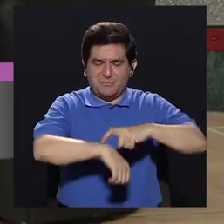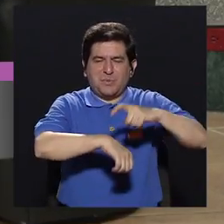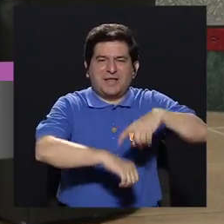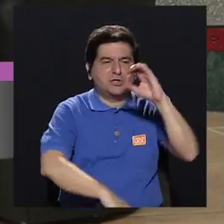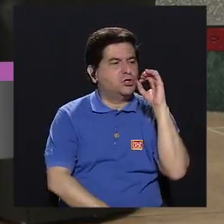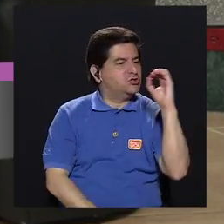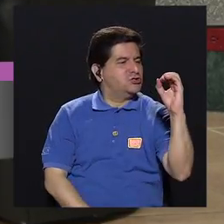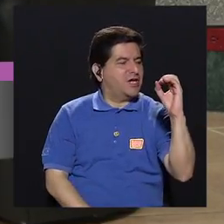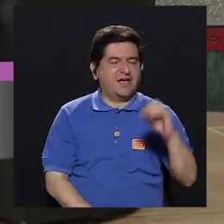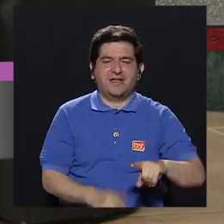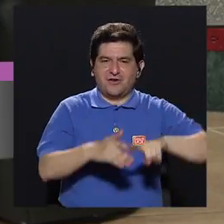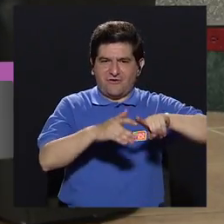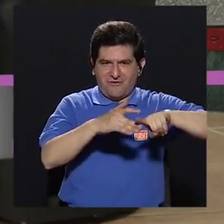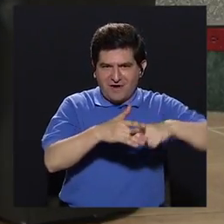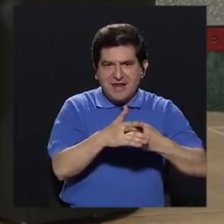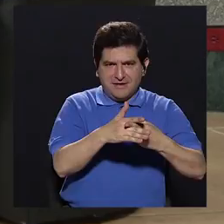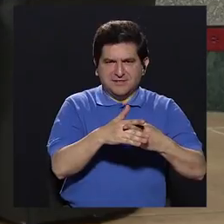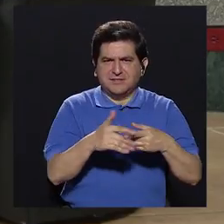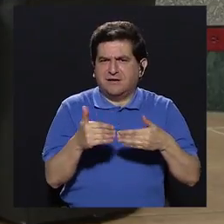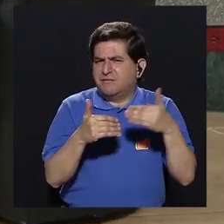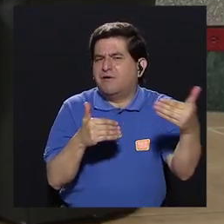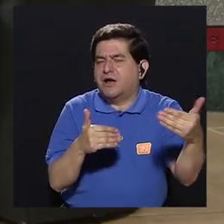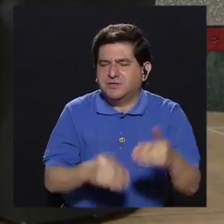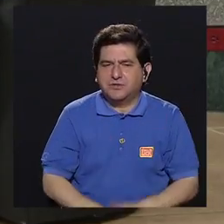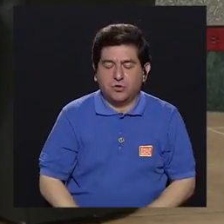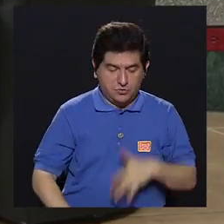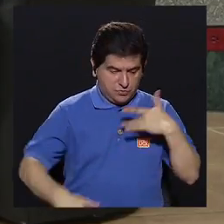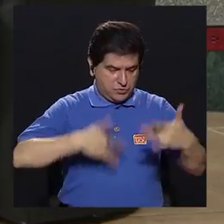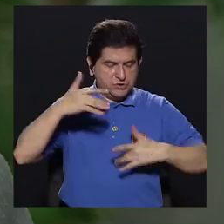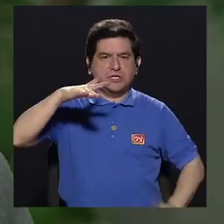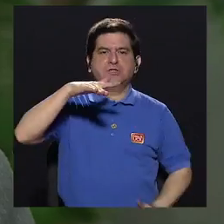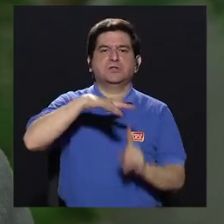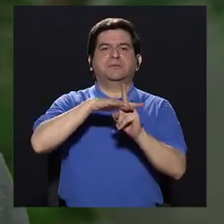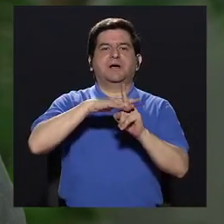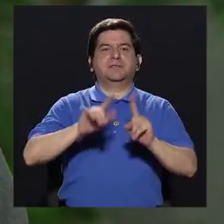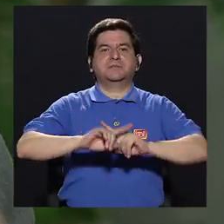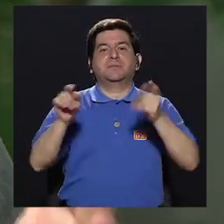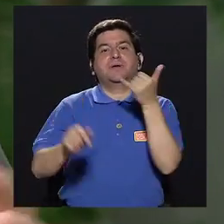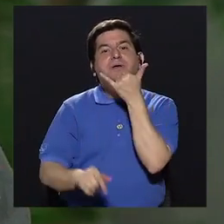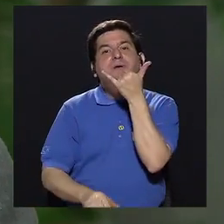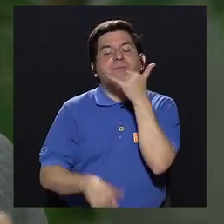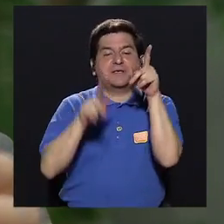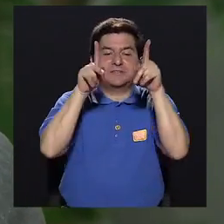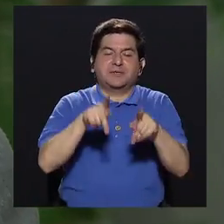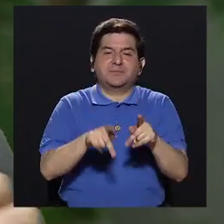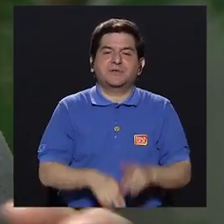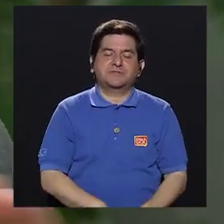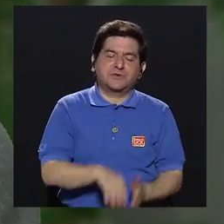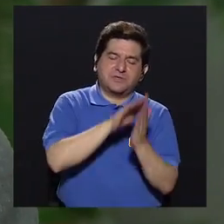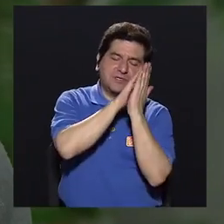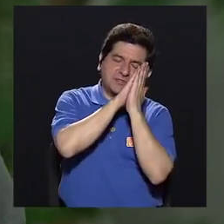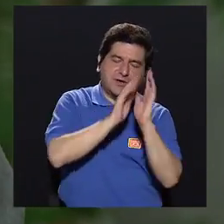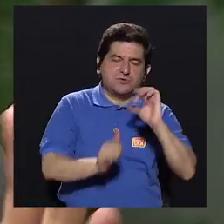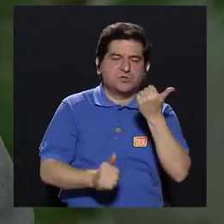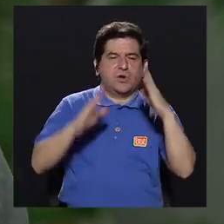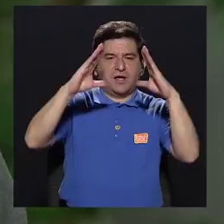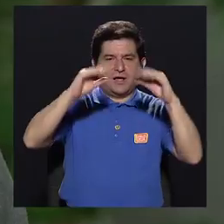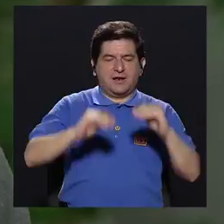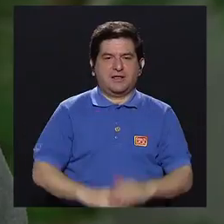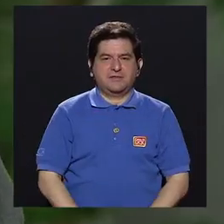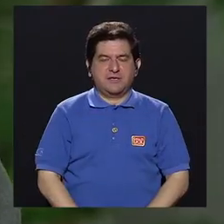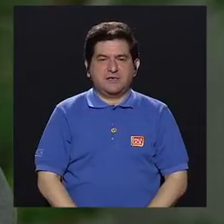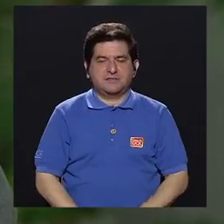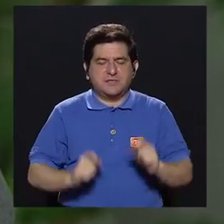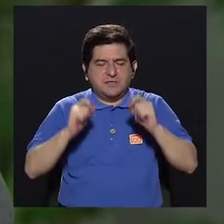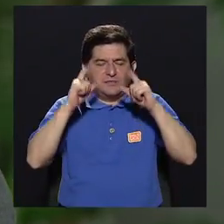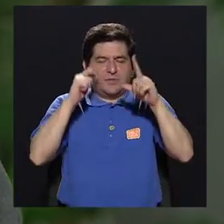se comienza a contar desde el momento en que se presentan los síntomas. Pero bueno, ¿qué pasa si la persona se acostó a las 10 de la noche súper bien